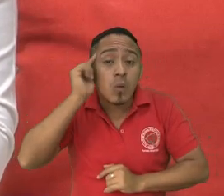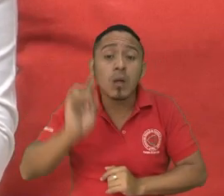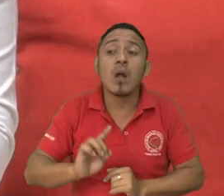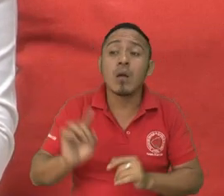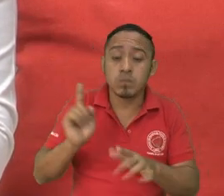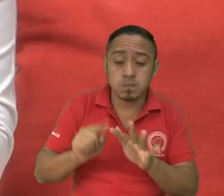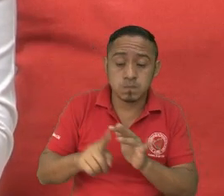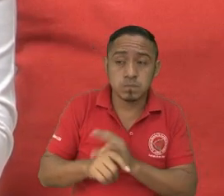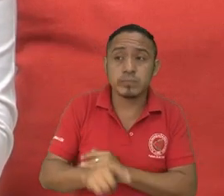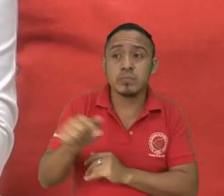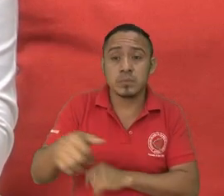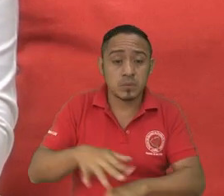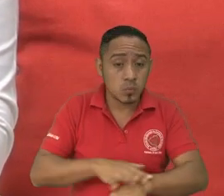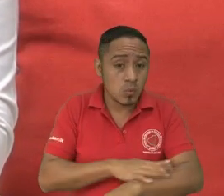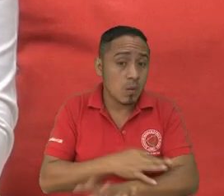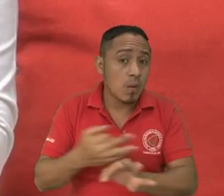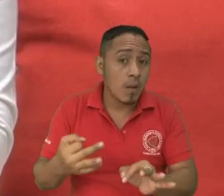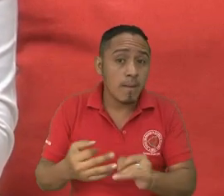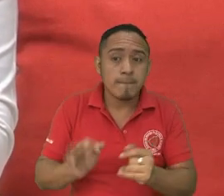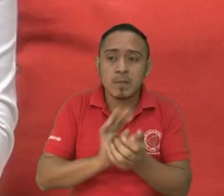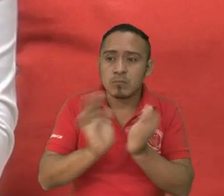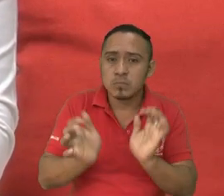psicológicamente y emocionalmente, porque